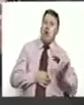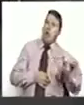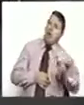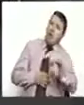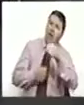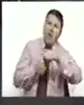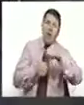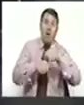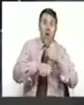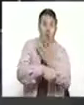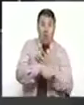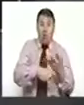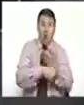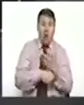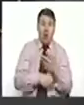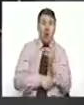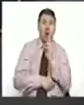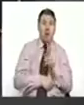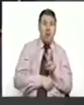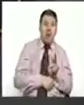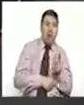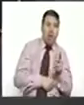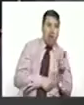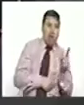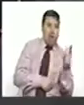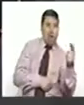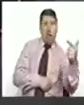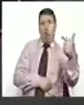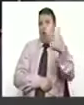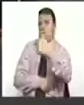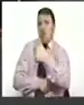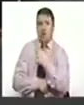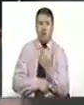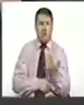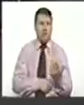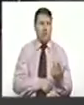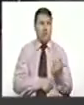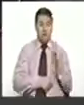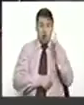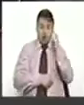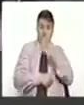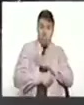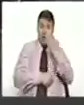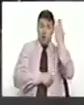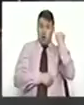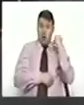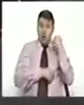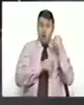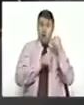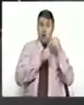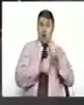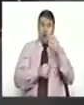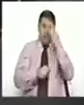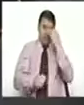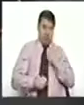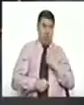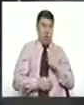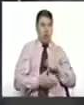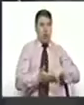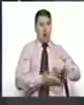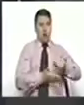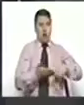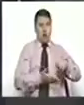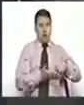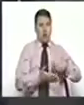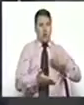transitar 4 horas por territorio de Venezuela. El gobierno nuestro contrató con los ingenieros militares la